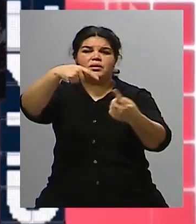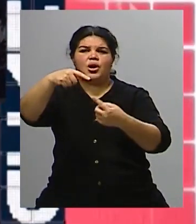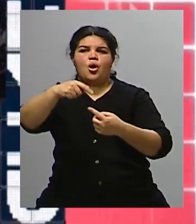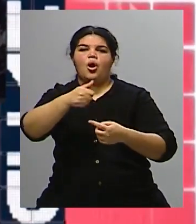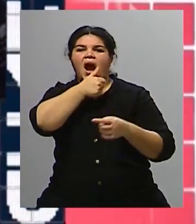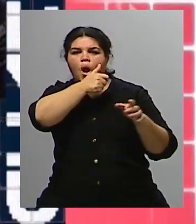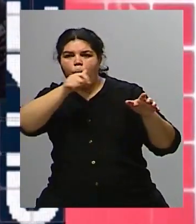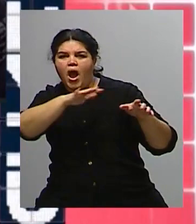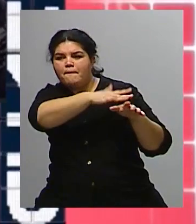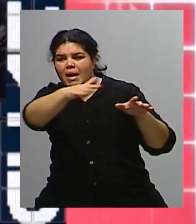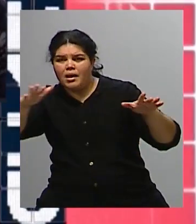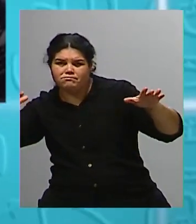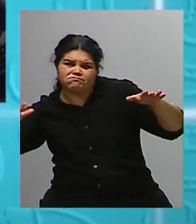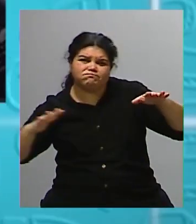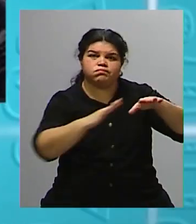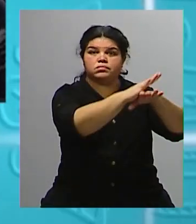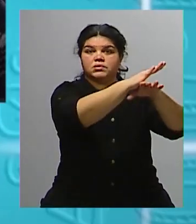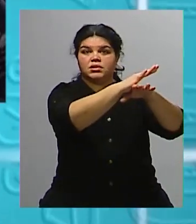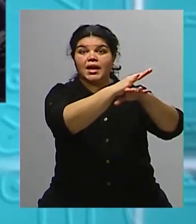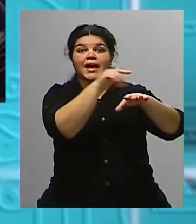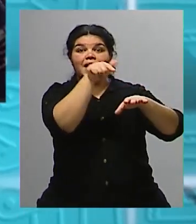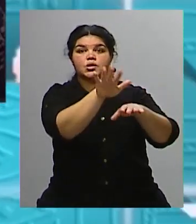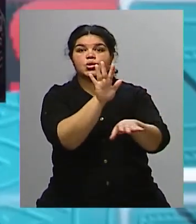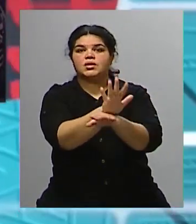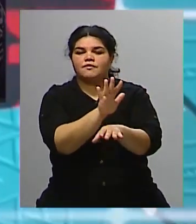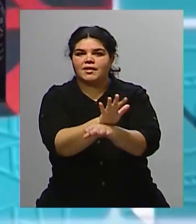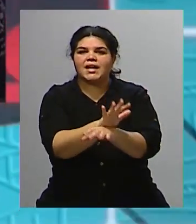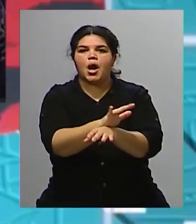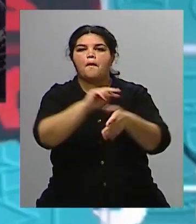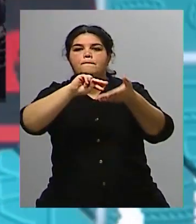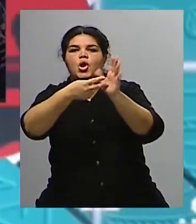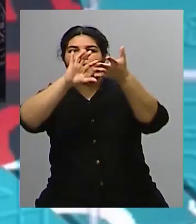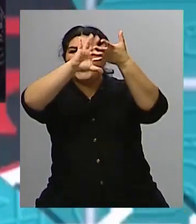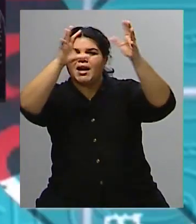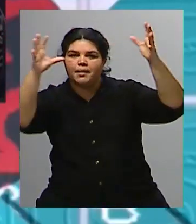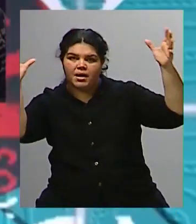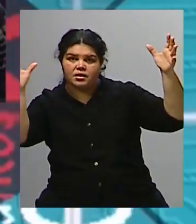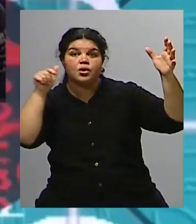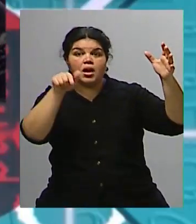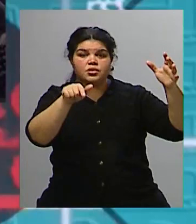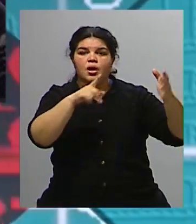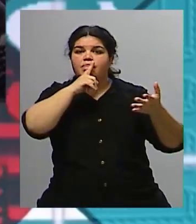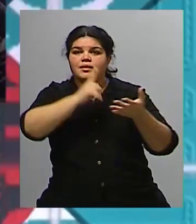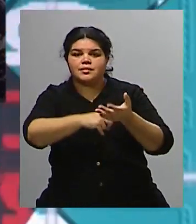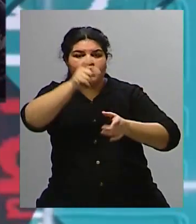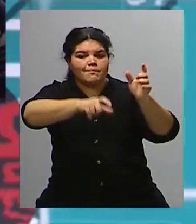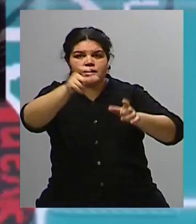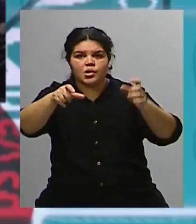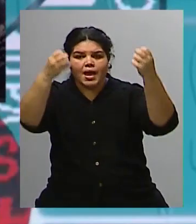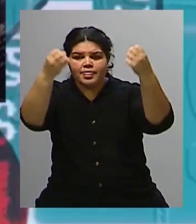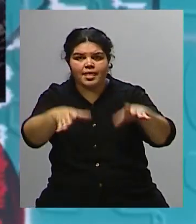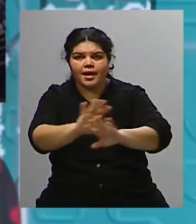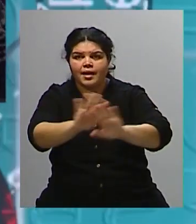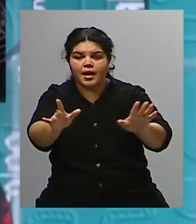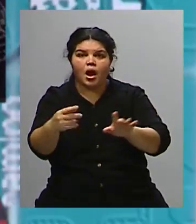no se puede vivir, básicamente, porque las condiciones climáticas lo imposibilitan. Claro. Y la Argentina ahora reconoce eso como una causal de migración y les